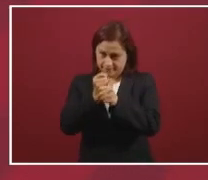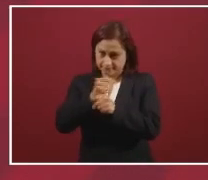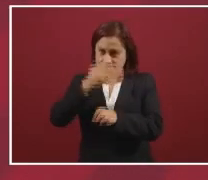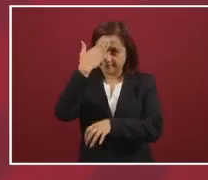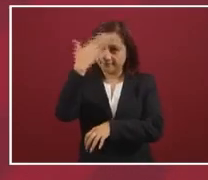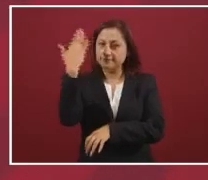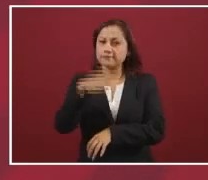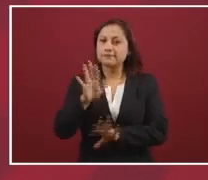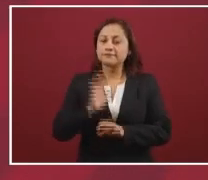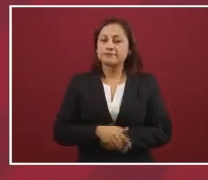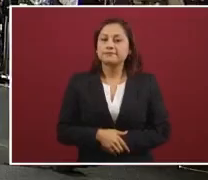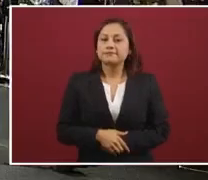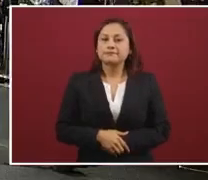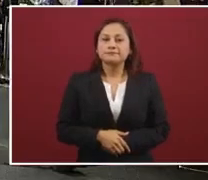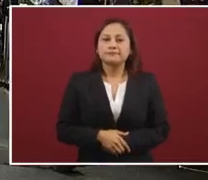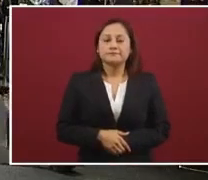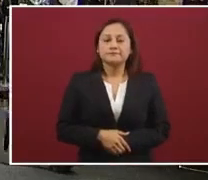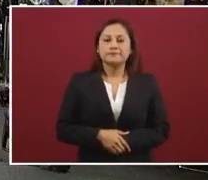Pero